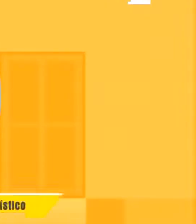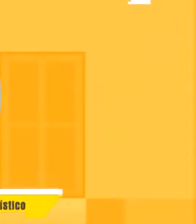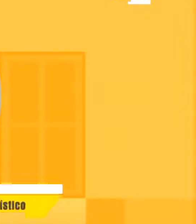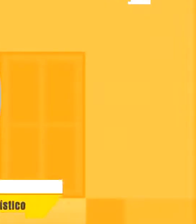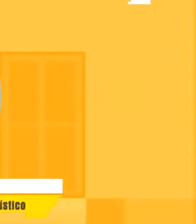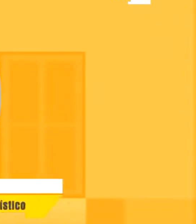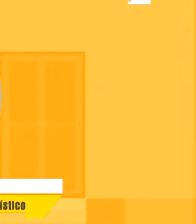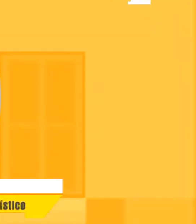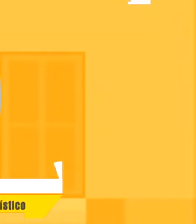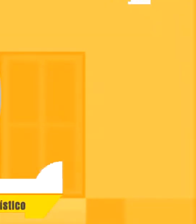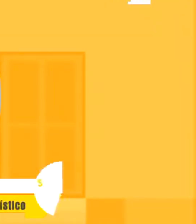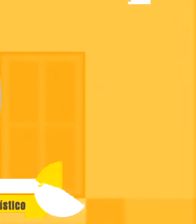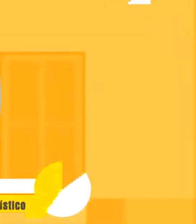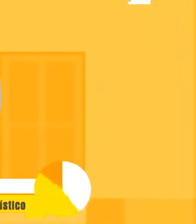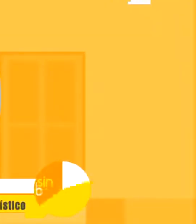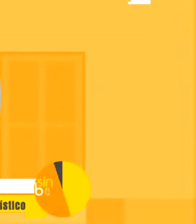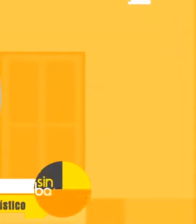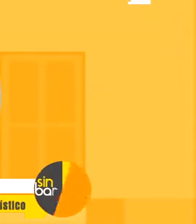Hola a todos.